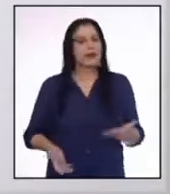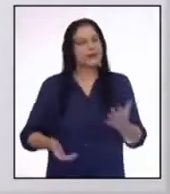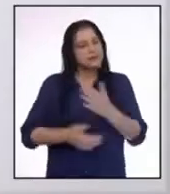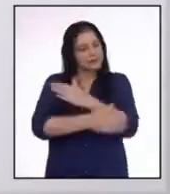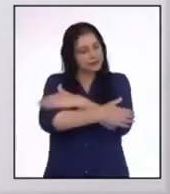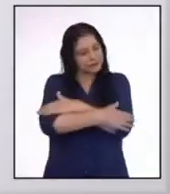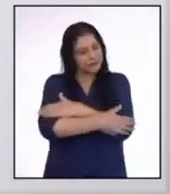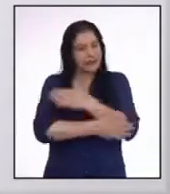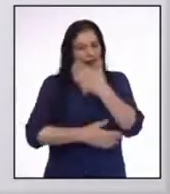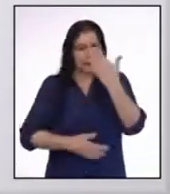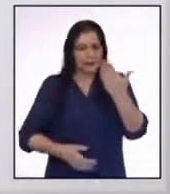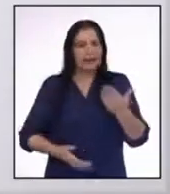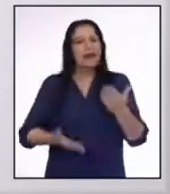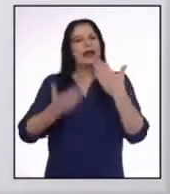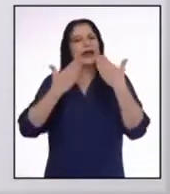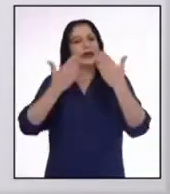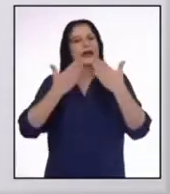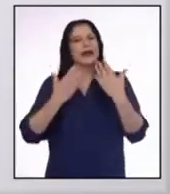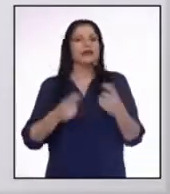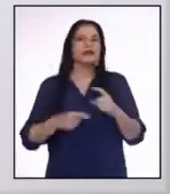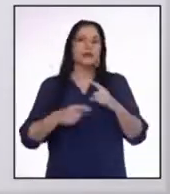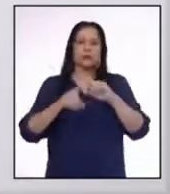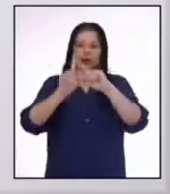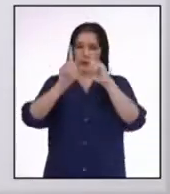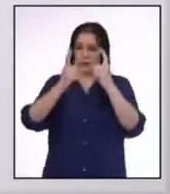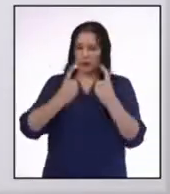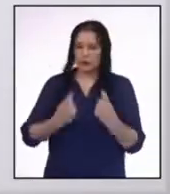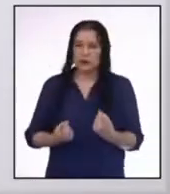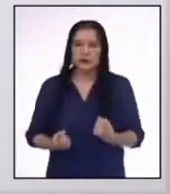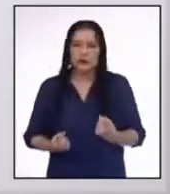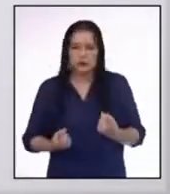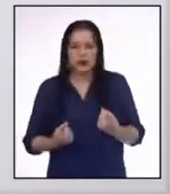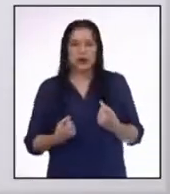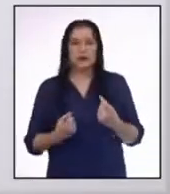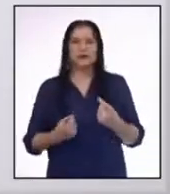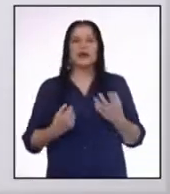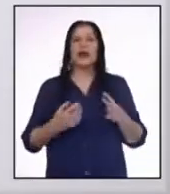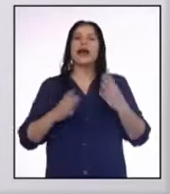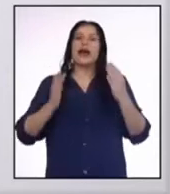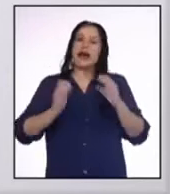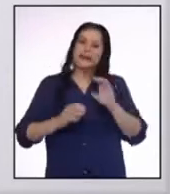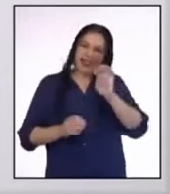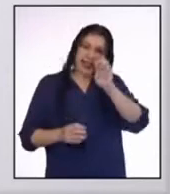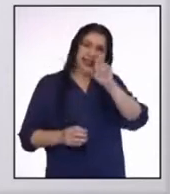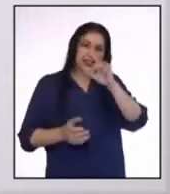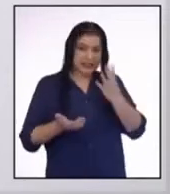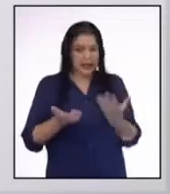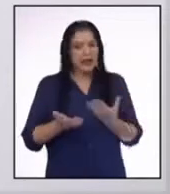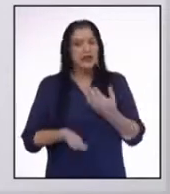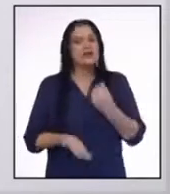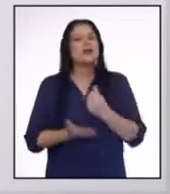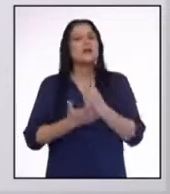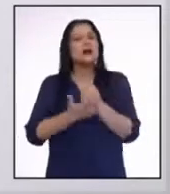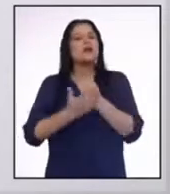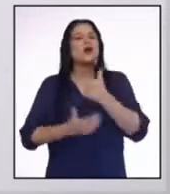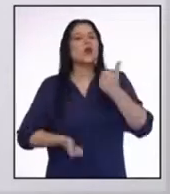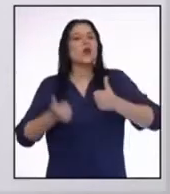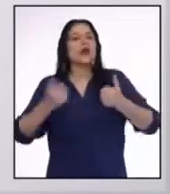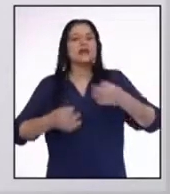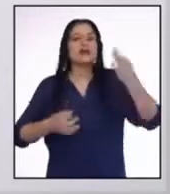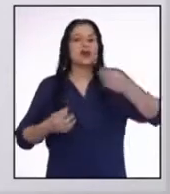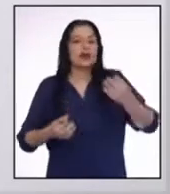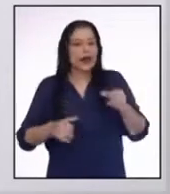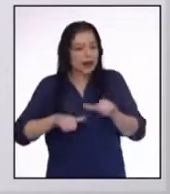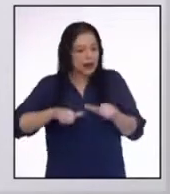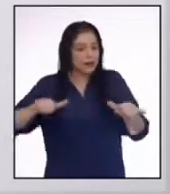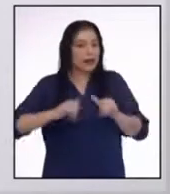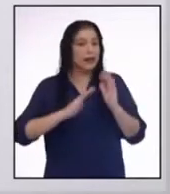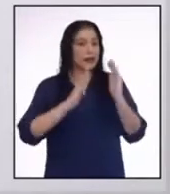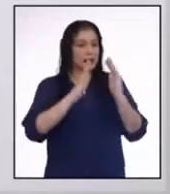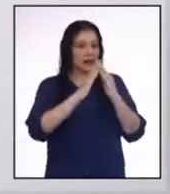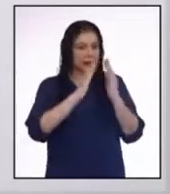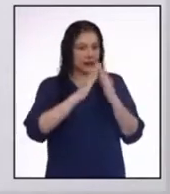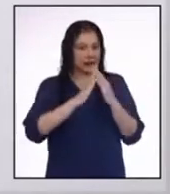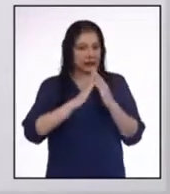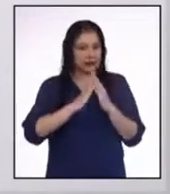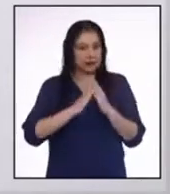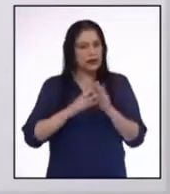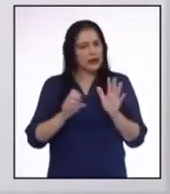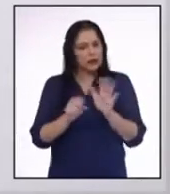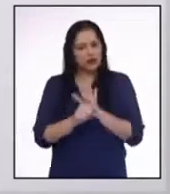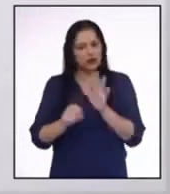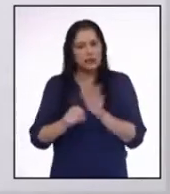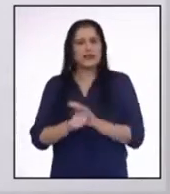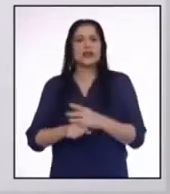Estimada Sandra, gracias por tu consulta. La escala te ayudará a determinar las dimensiones reales. Suficiente